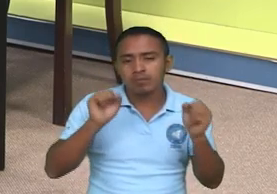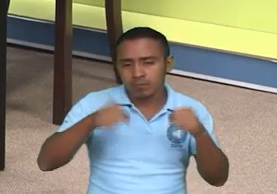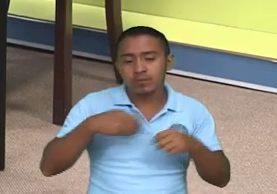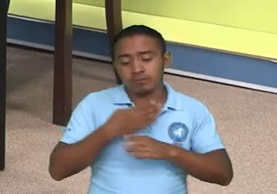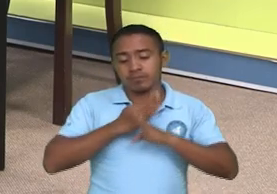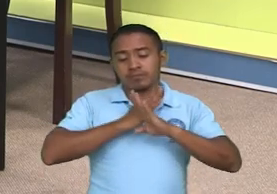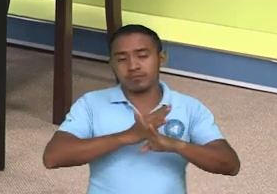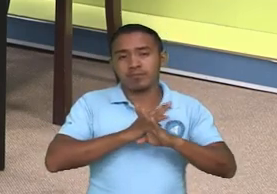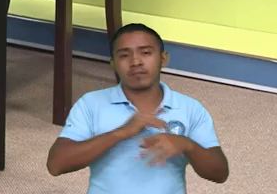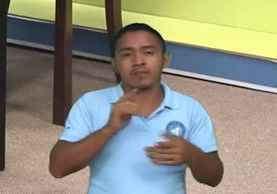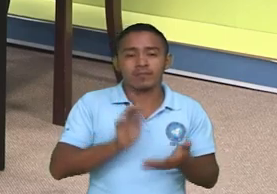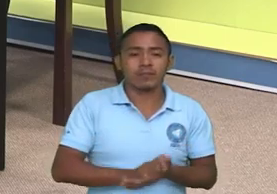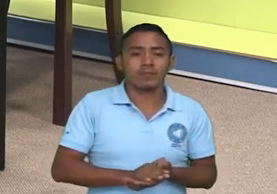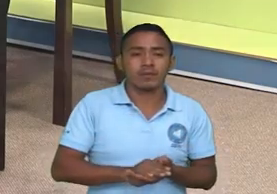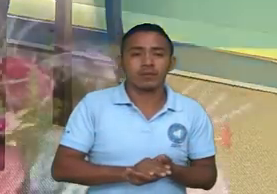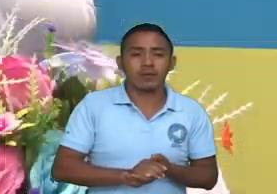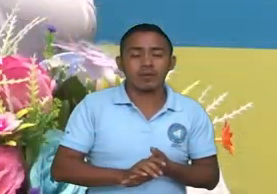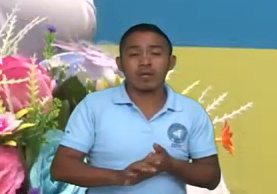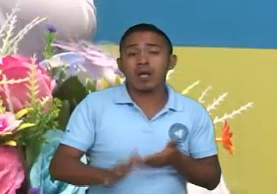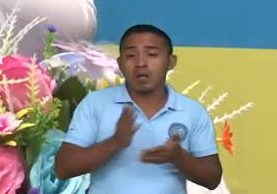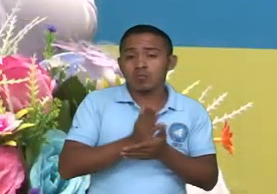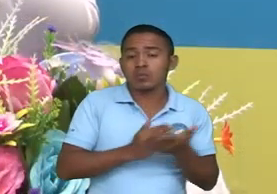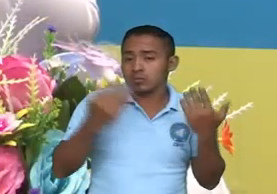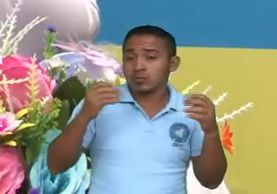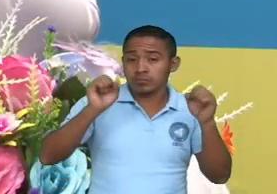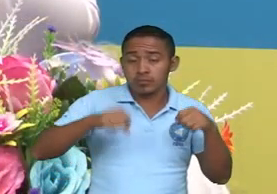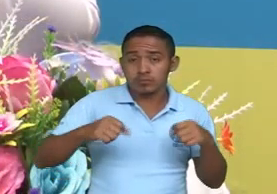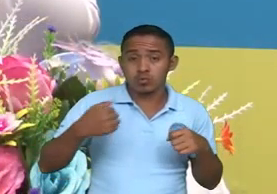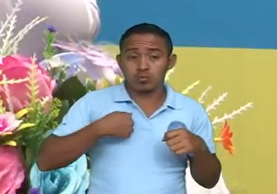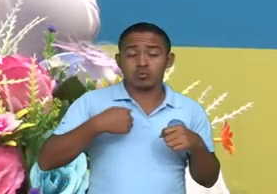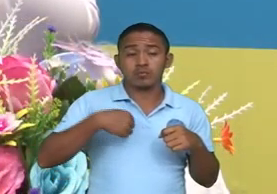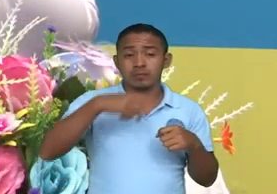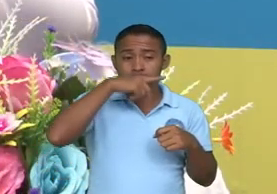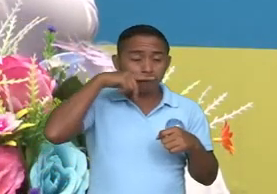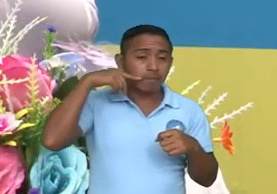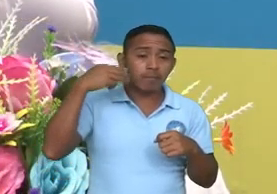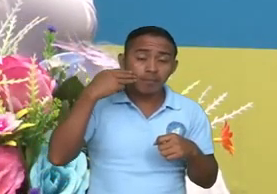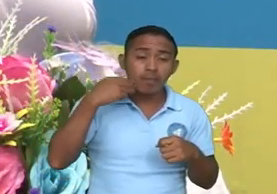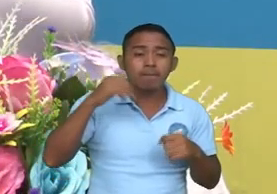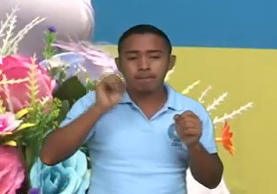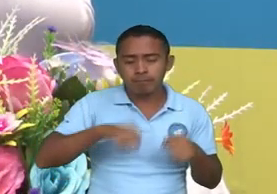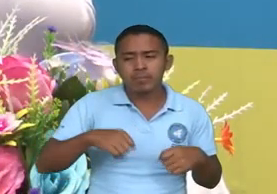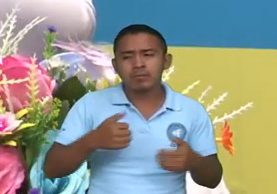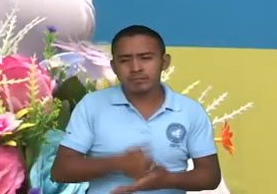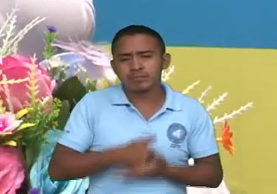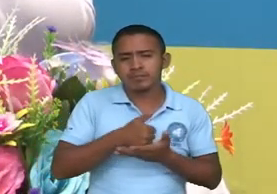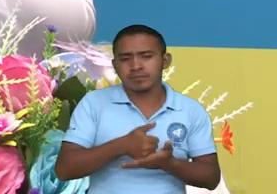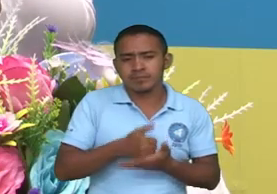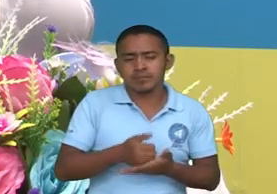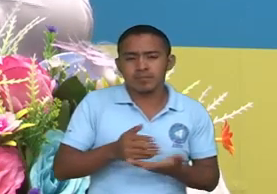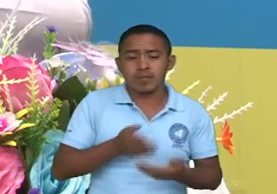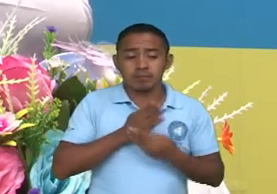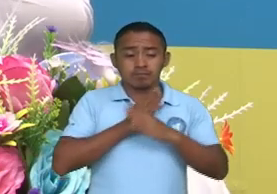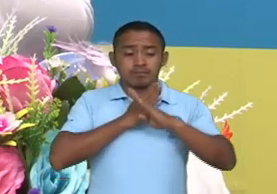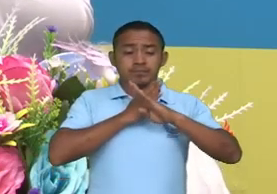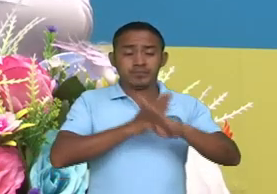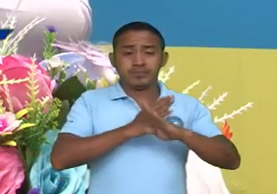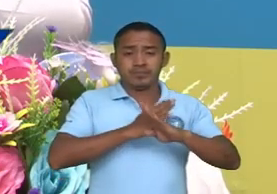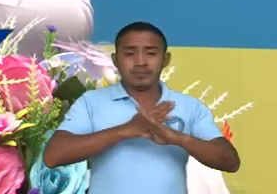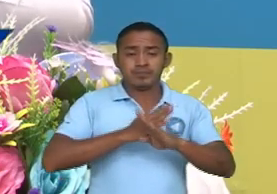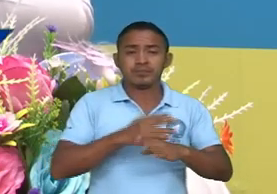que son las horas que normalmente se da este tipo de este síndrome? Okay. Como estuvimos platicando,